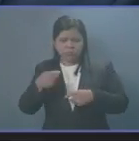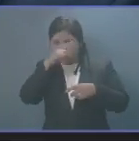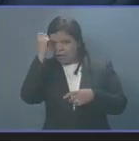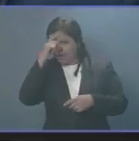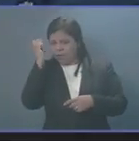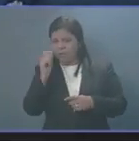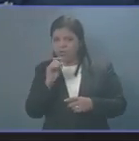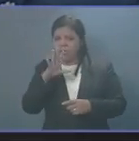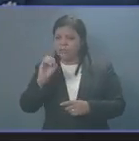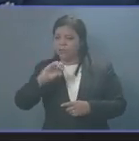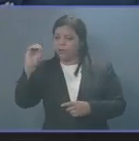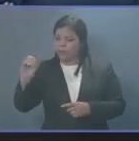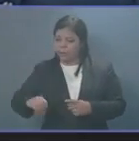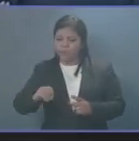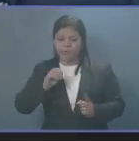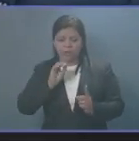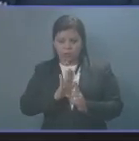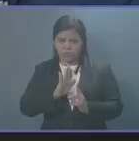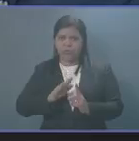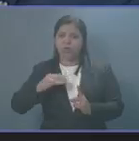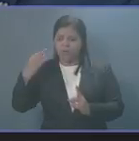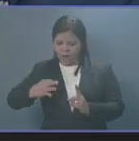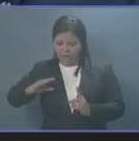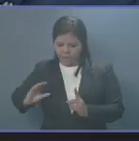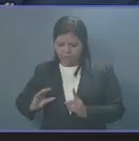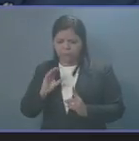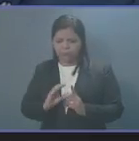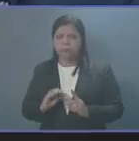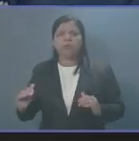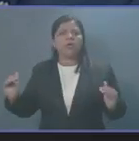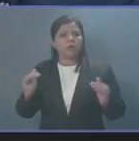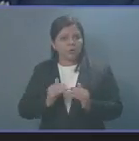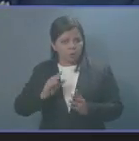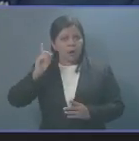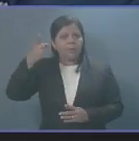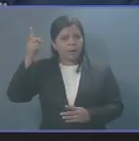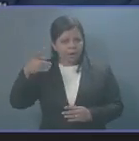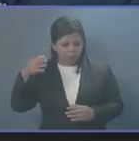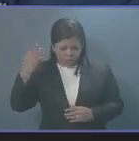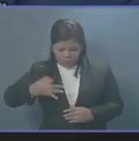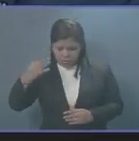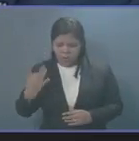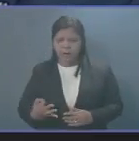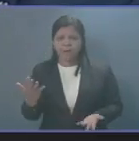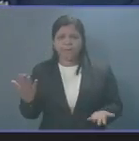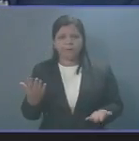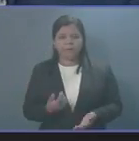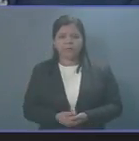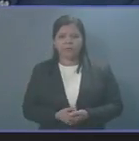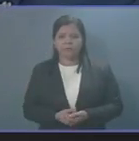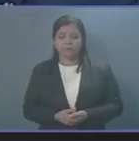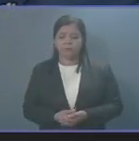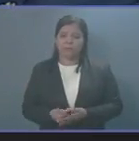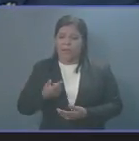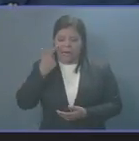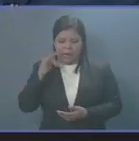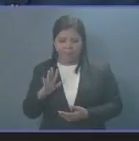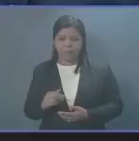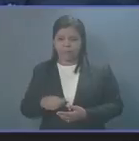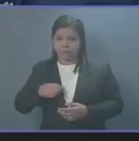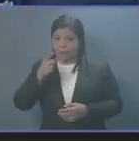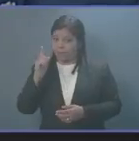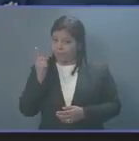el 50% de lo que les corresponde, ¿por qué no se les va a dar a los profesores? Si el profesor